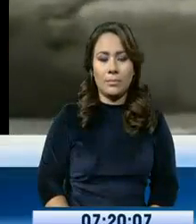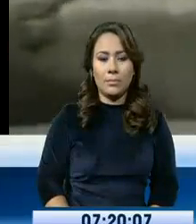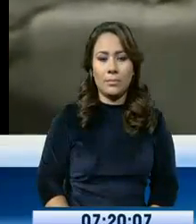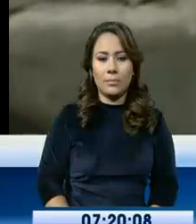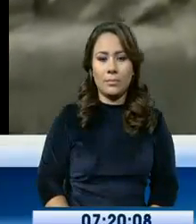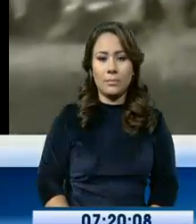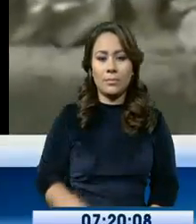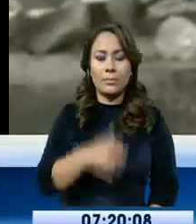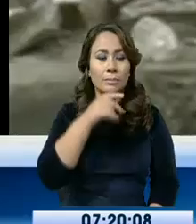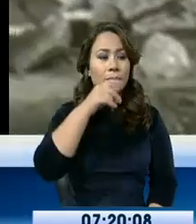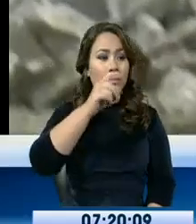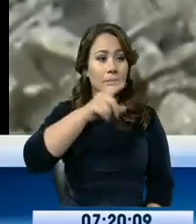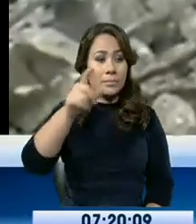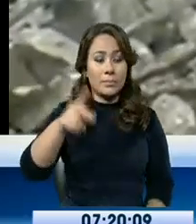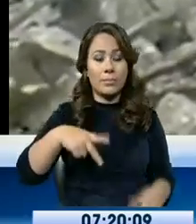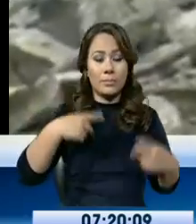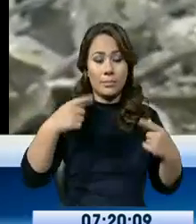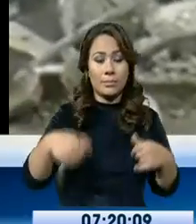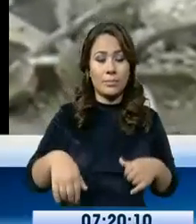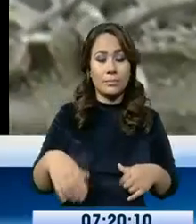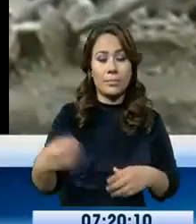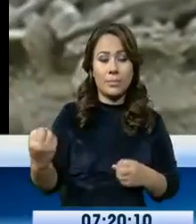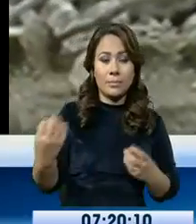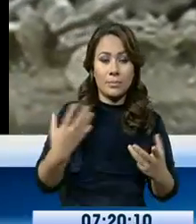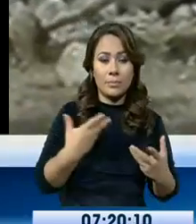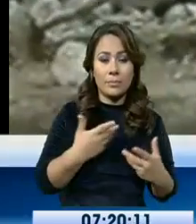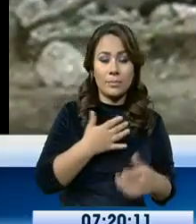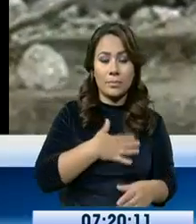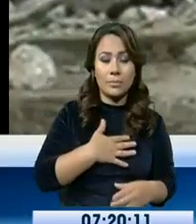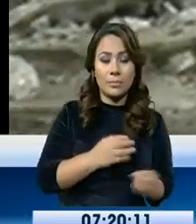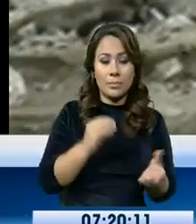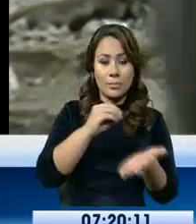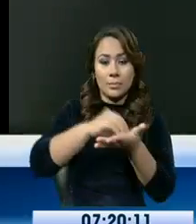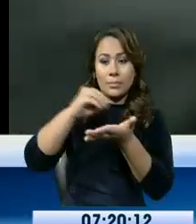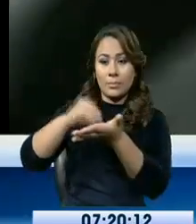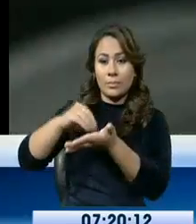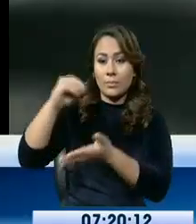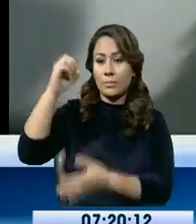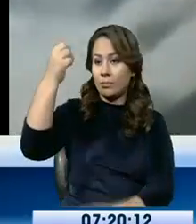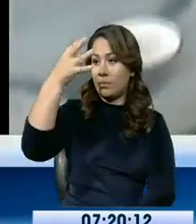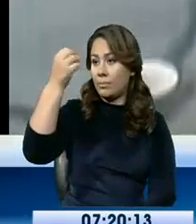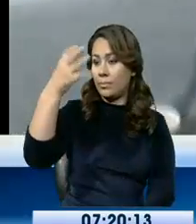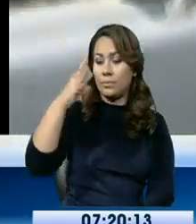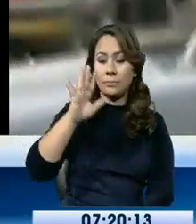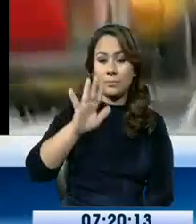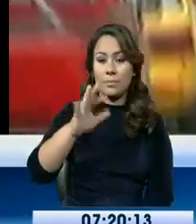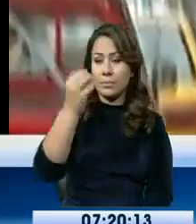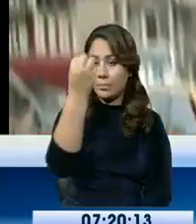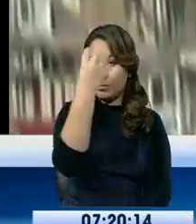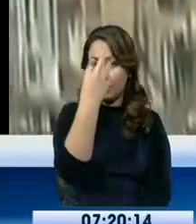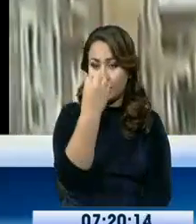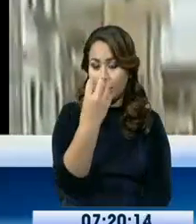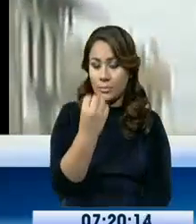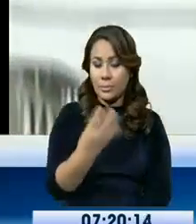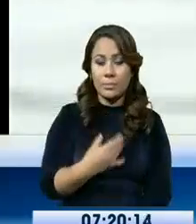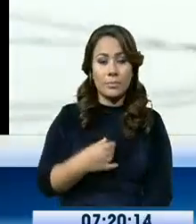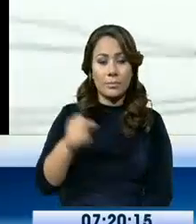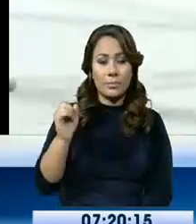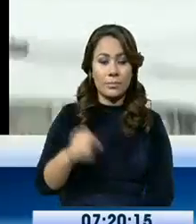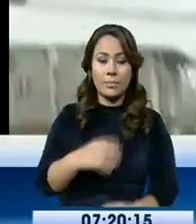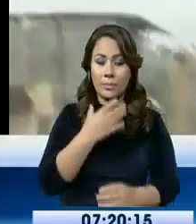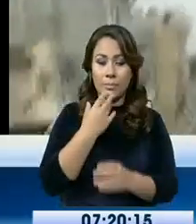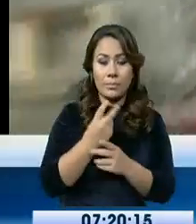los habitantes del sector. Que se coloque, que se instale semáforos en esta intersección para evitar los